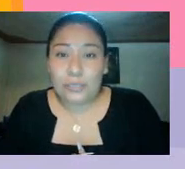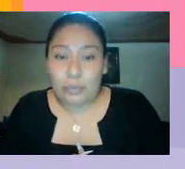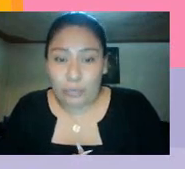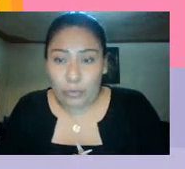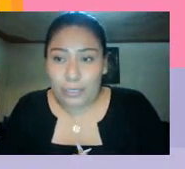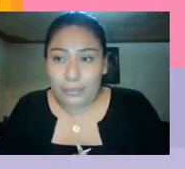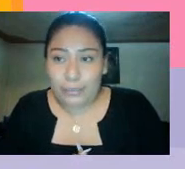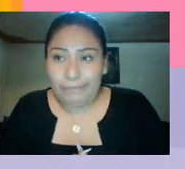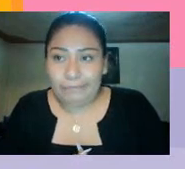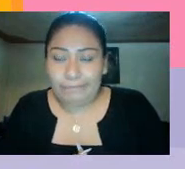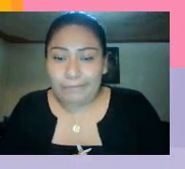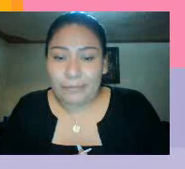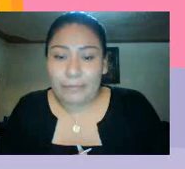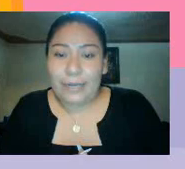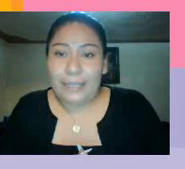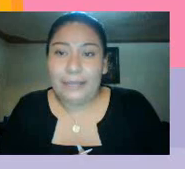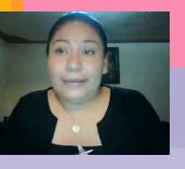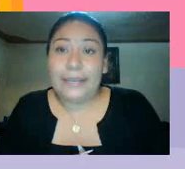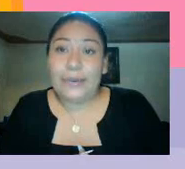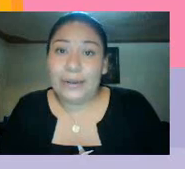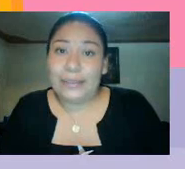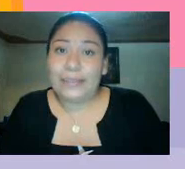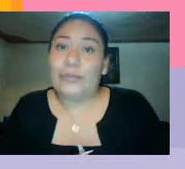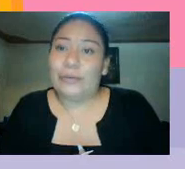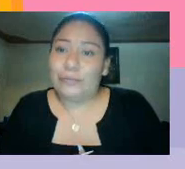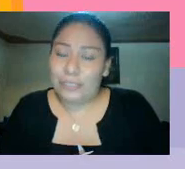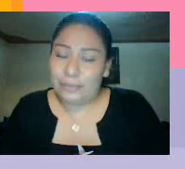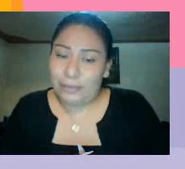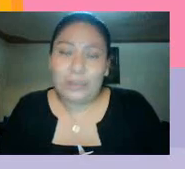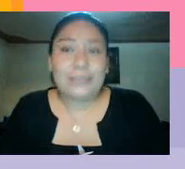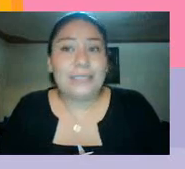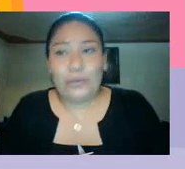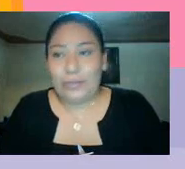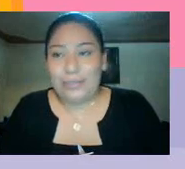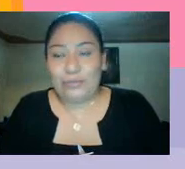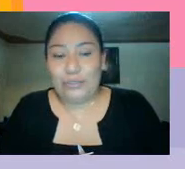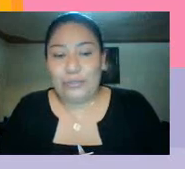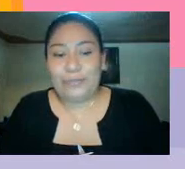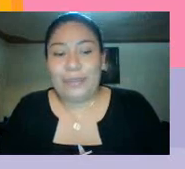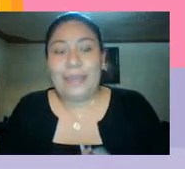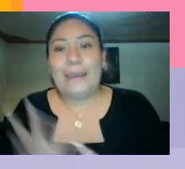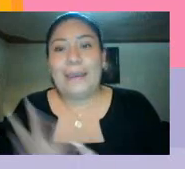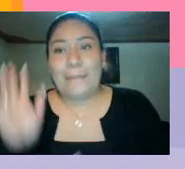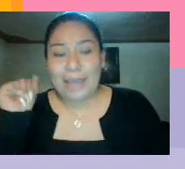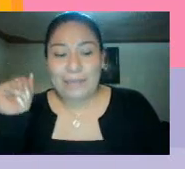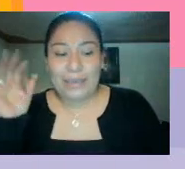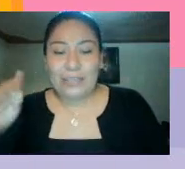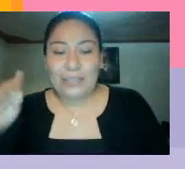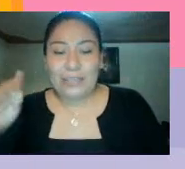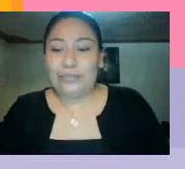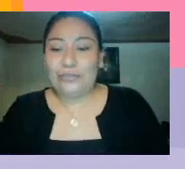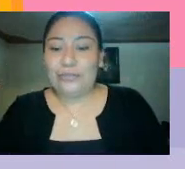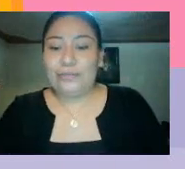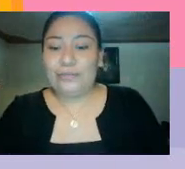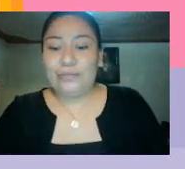que es muy importante. ¿Vale? Recuerden comer frutas y verduras y cuidarse mucho. Bye, pequeñitos.